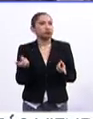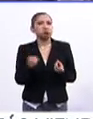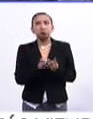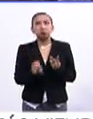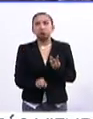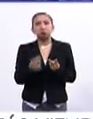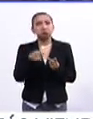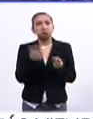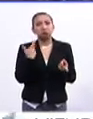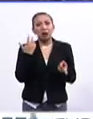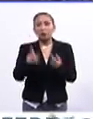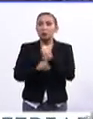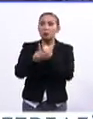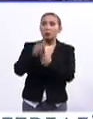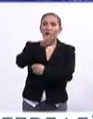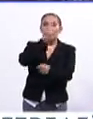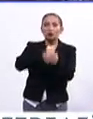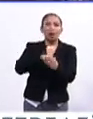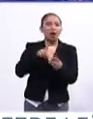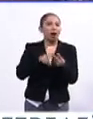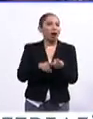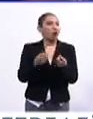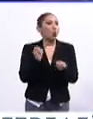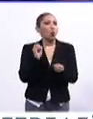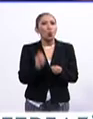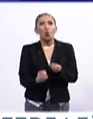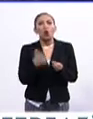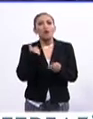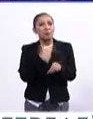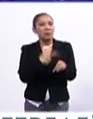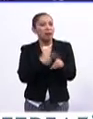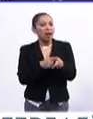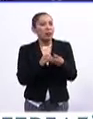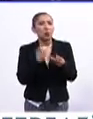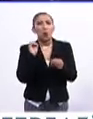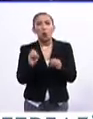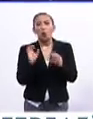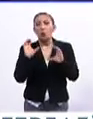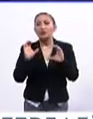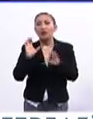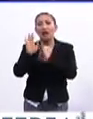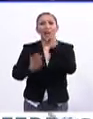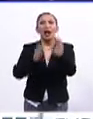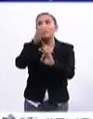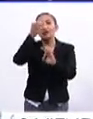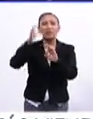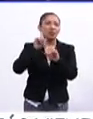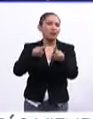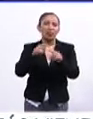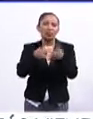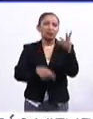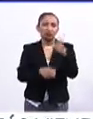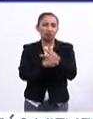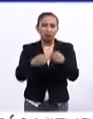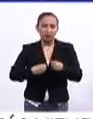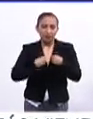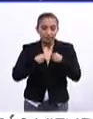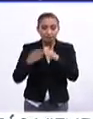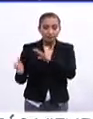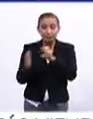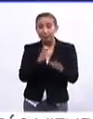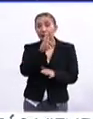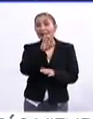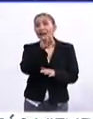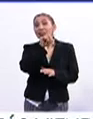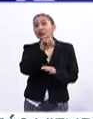por ejemplo, de desastres naturales, para enfermedades, para cuidar el medio, para muchísimas cosas. Y las